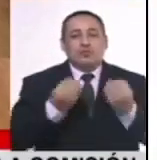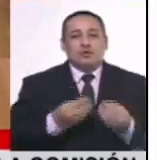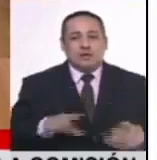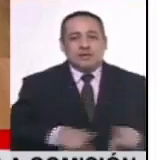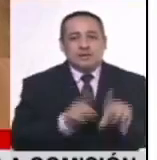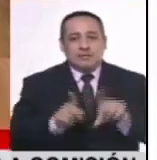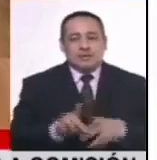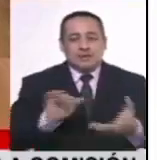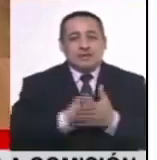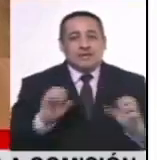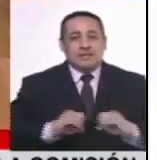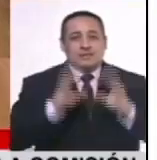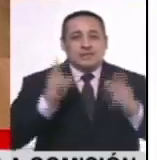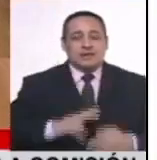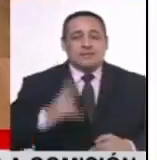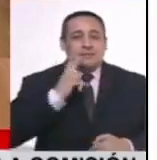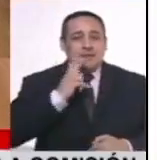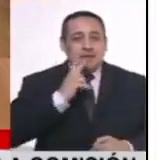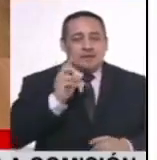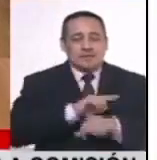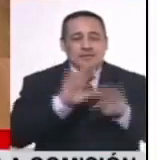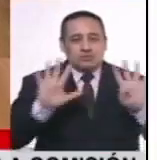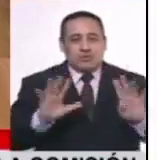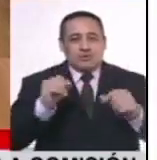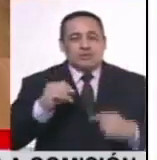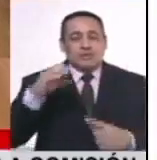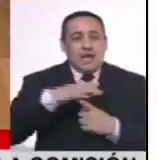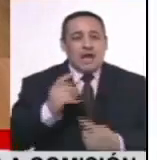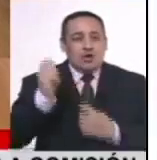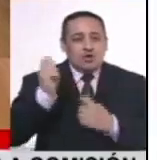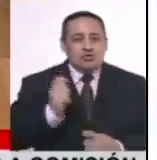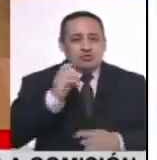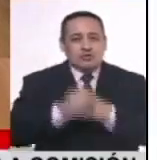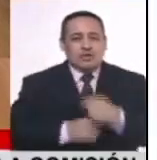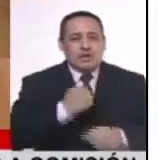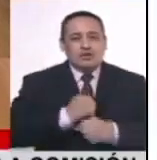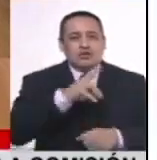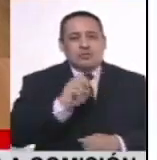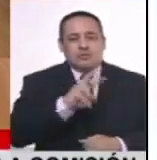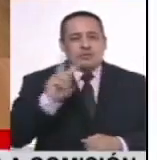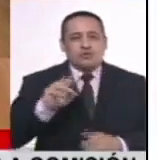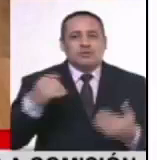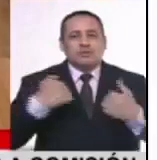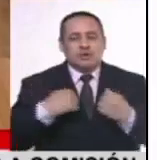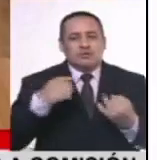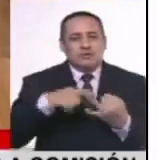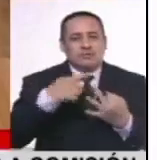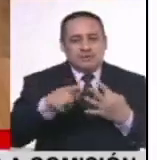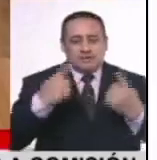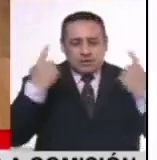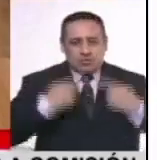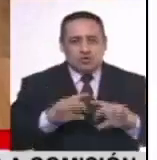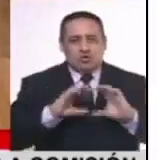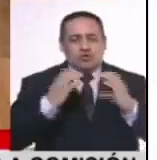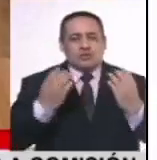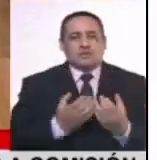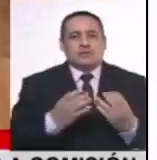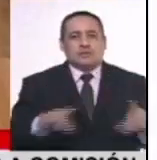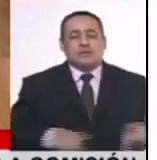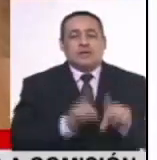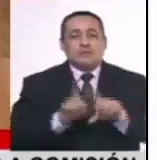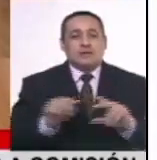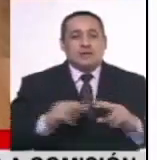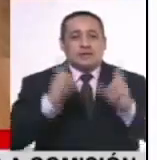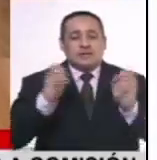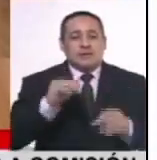cuanto el día viernes 19 de agosto de 2022 tengo programado otras actividades congresales. El acto